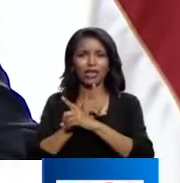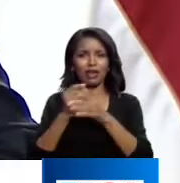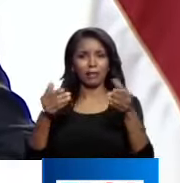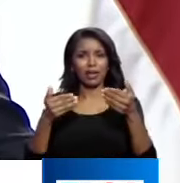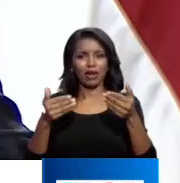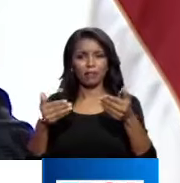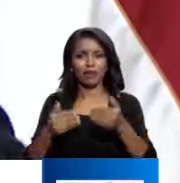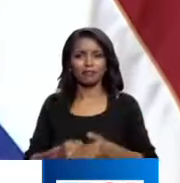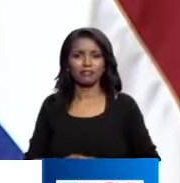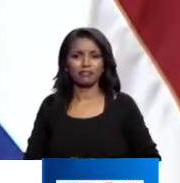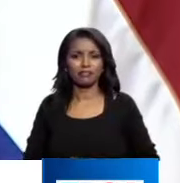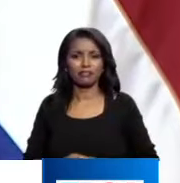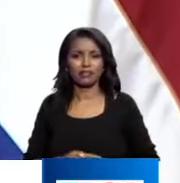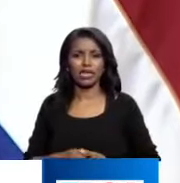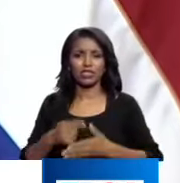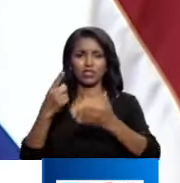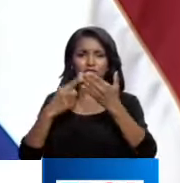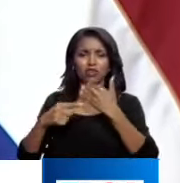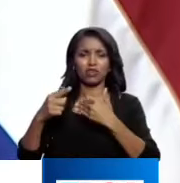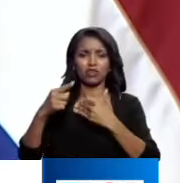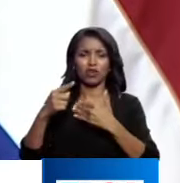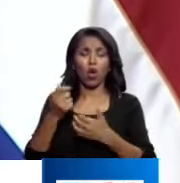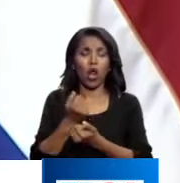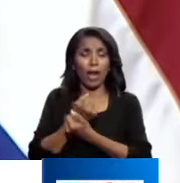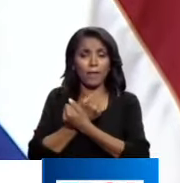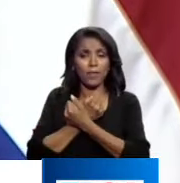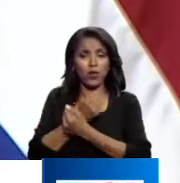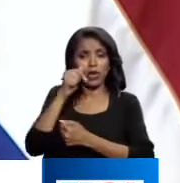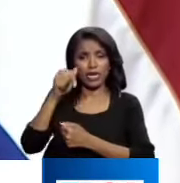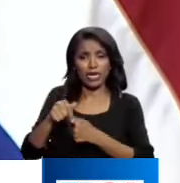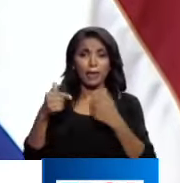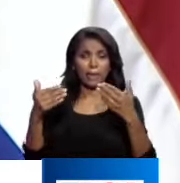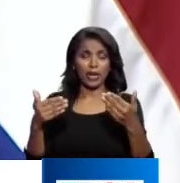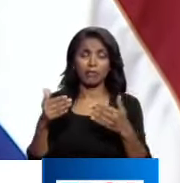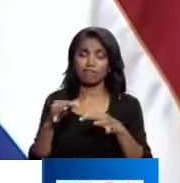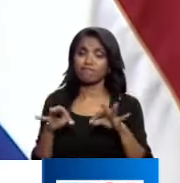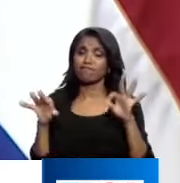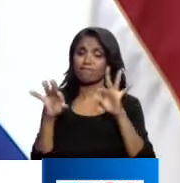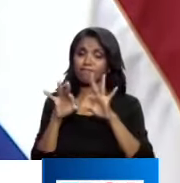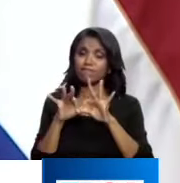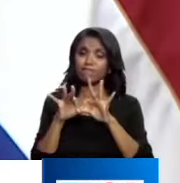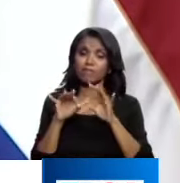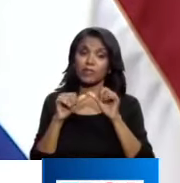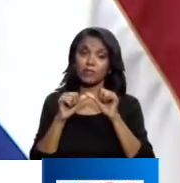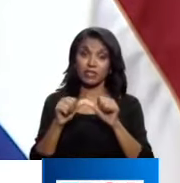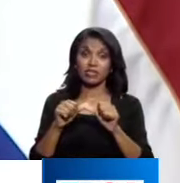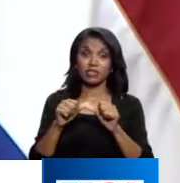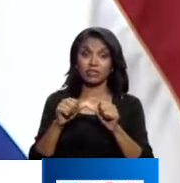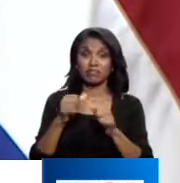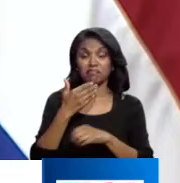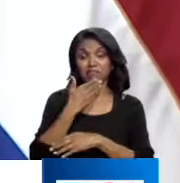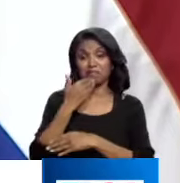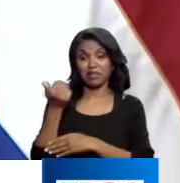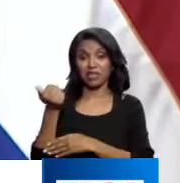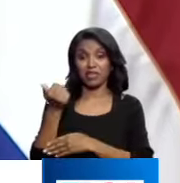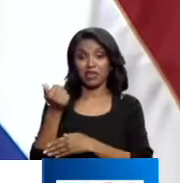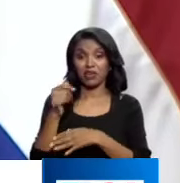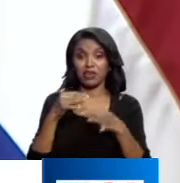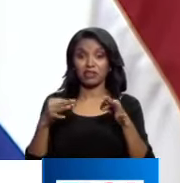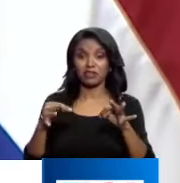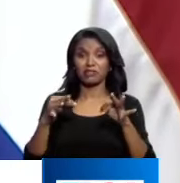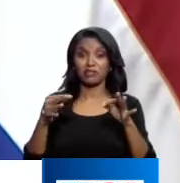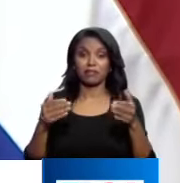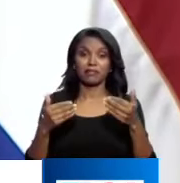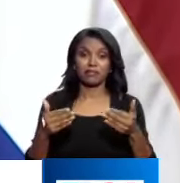país, porque solo con el amor a nuestro país vamos a hacer grande el turismo